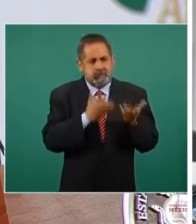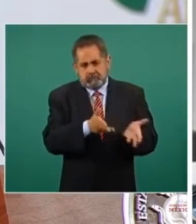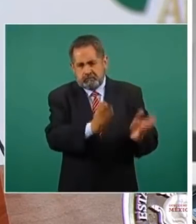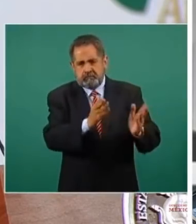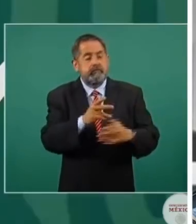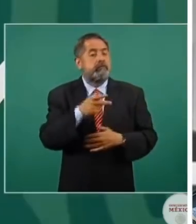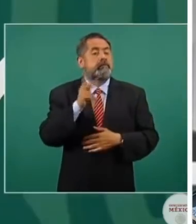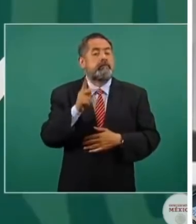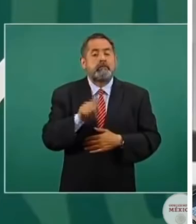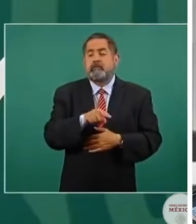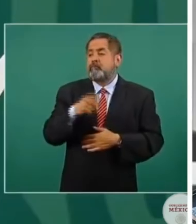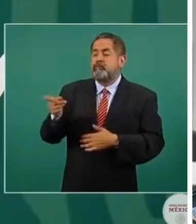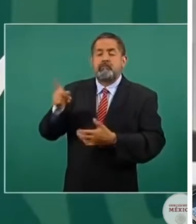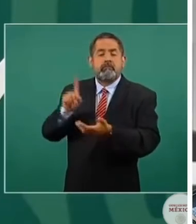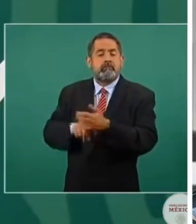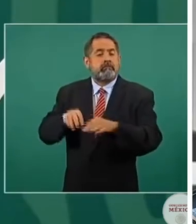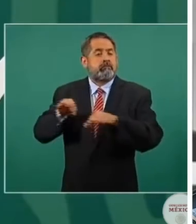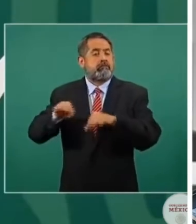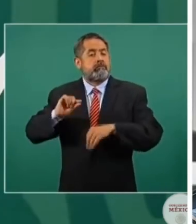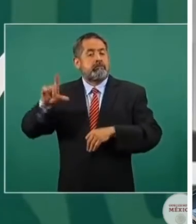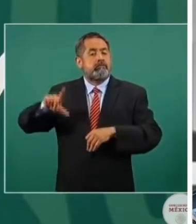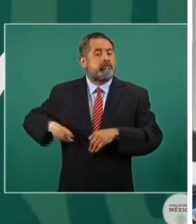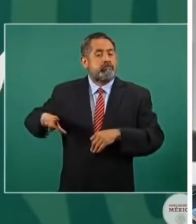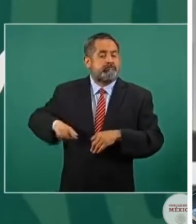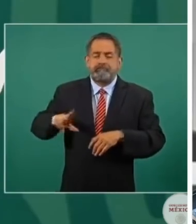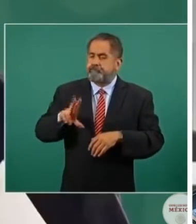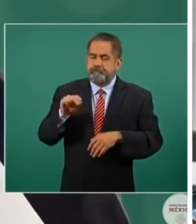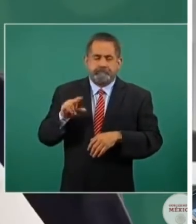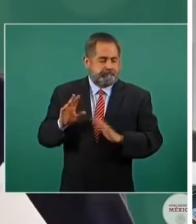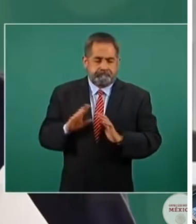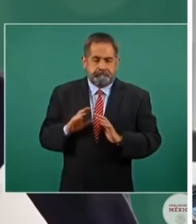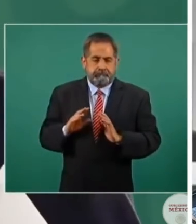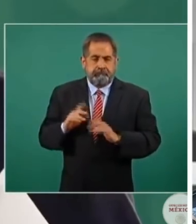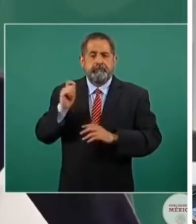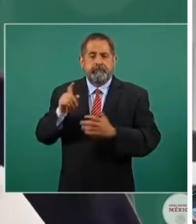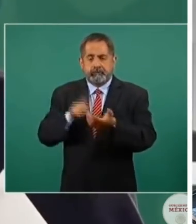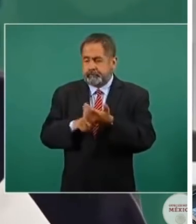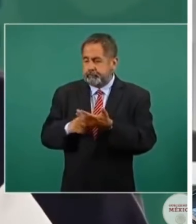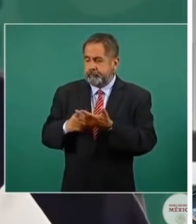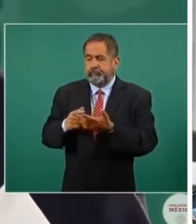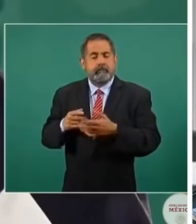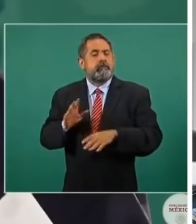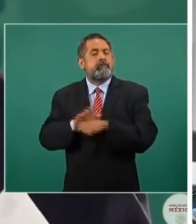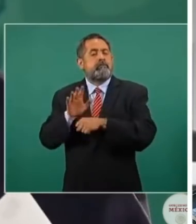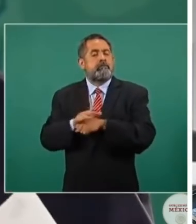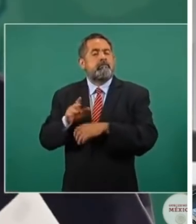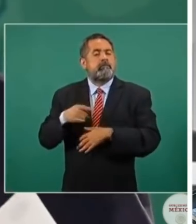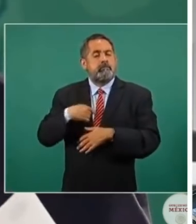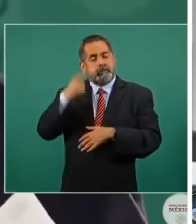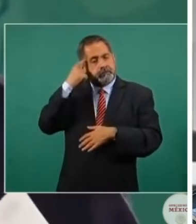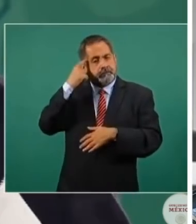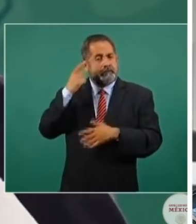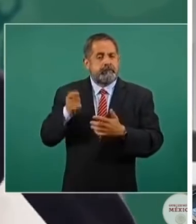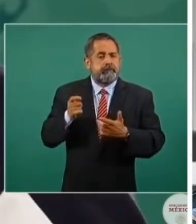en orden la corrupción que hay en el Poder Judicial. Y solo el presidente Arturo